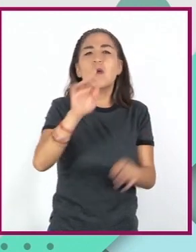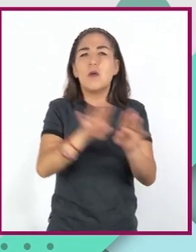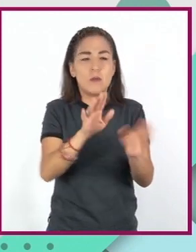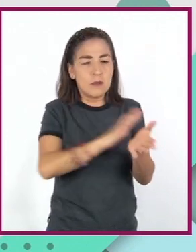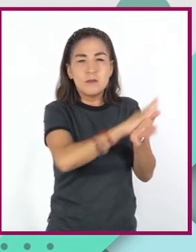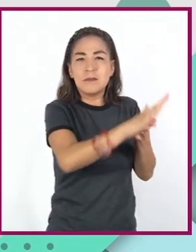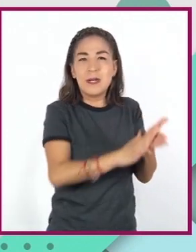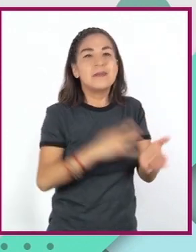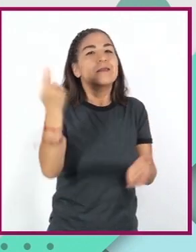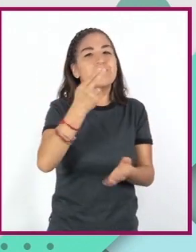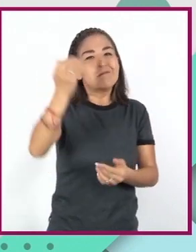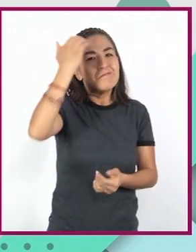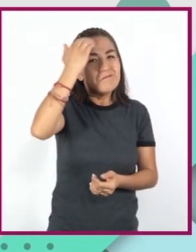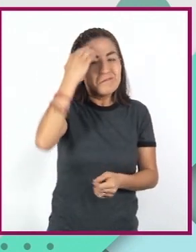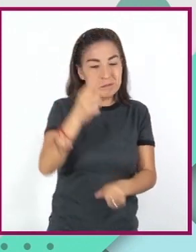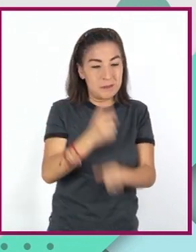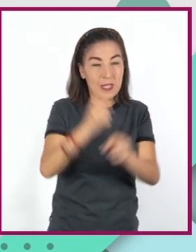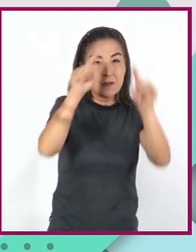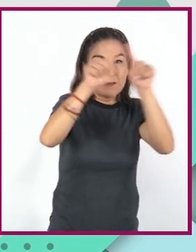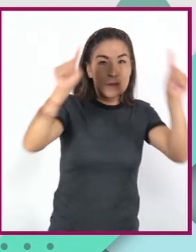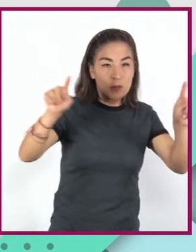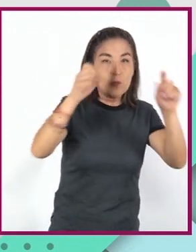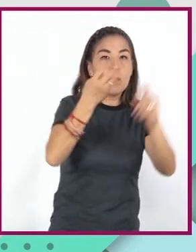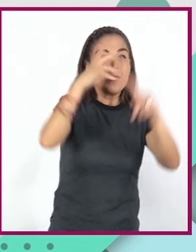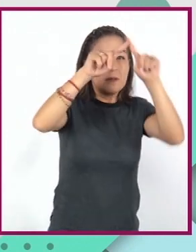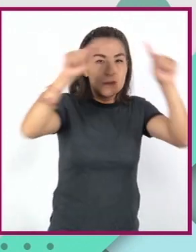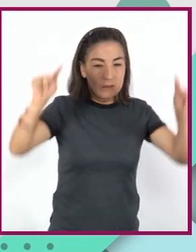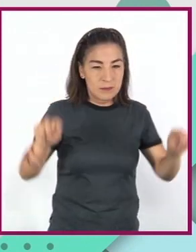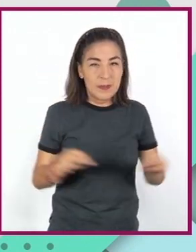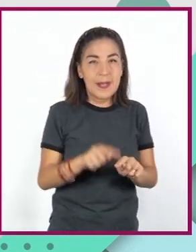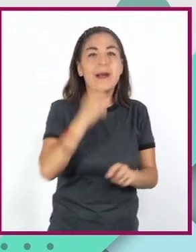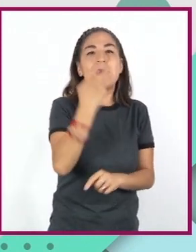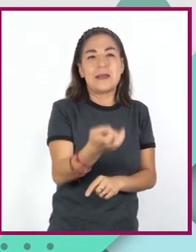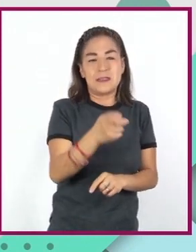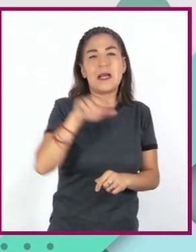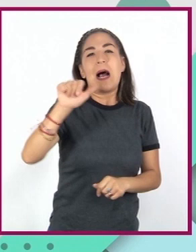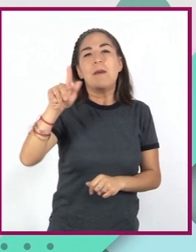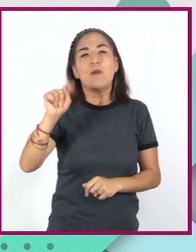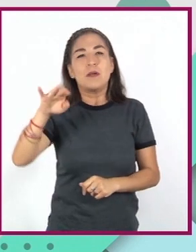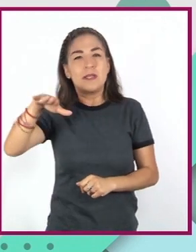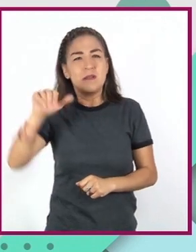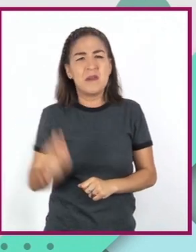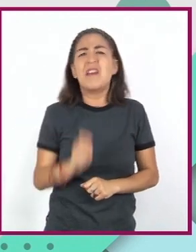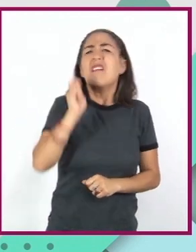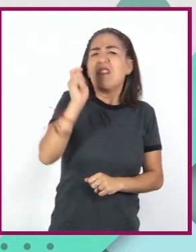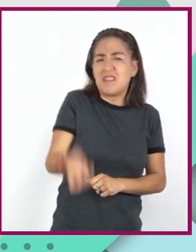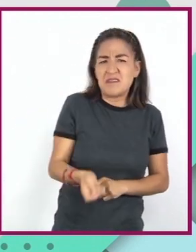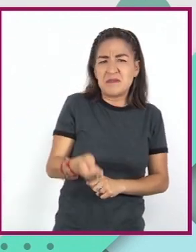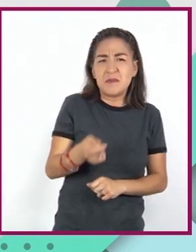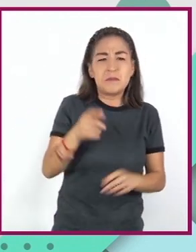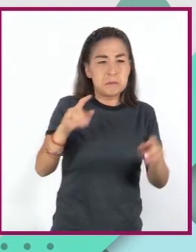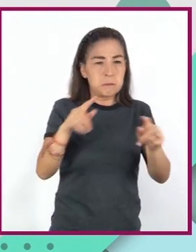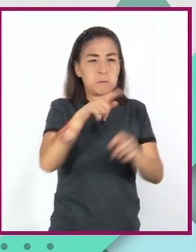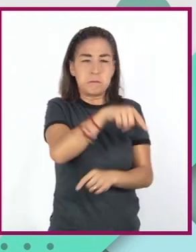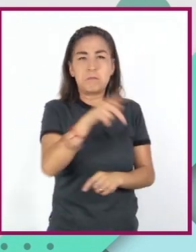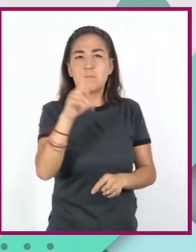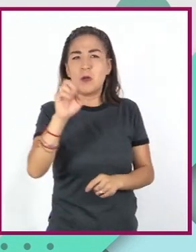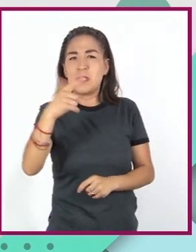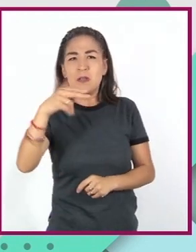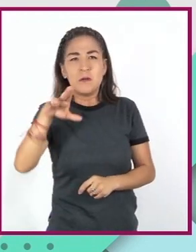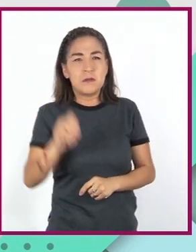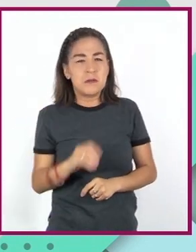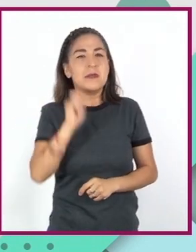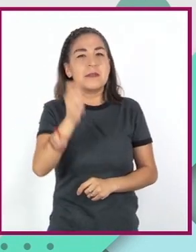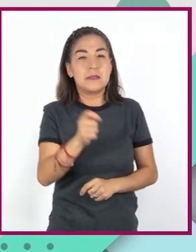necesitamos conocer el perímetro y la medida de la apotema. ¿Qué es la apotema de un polígono regular?